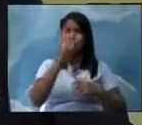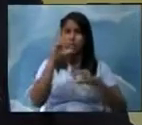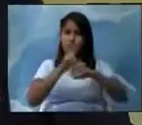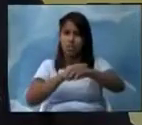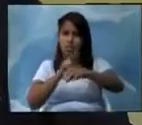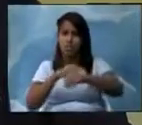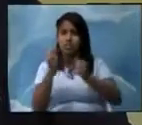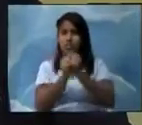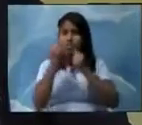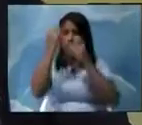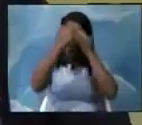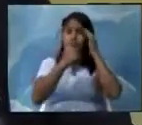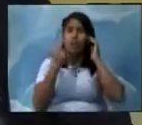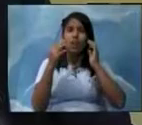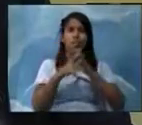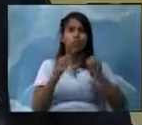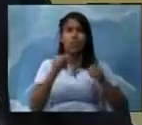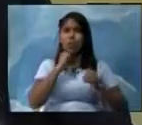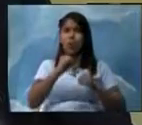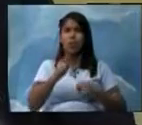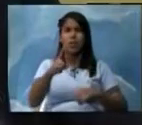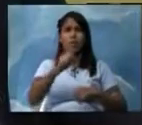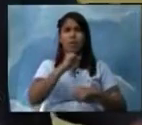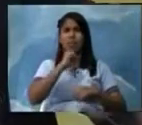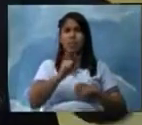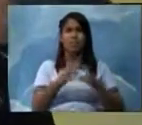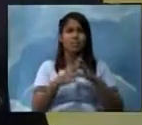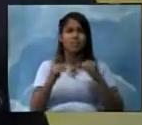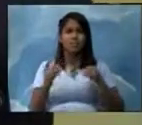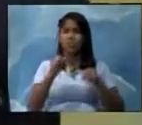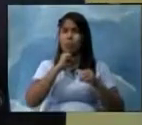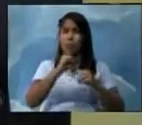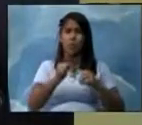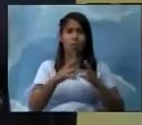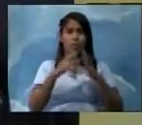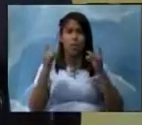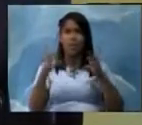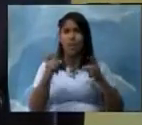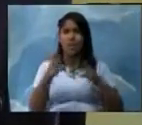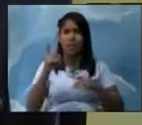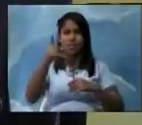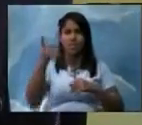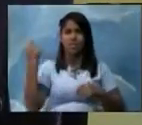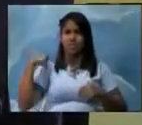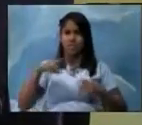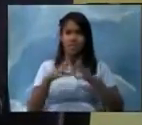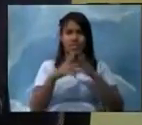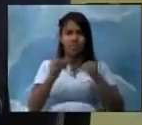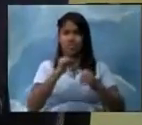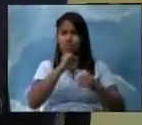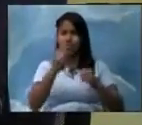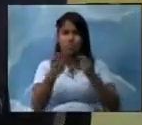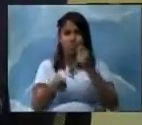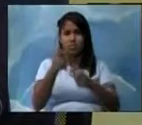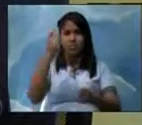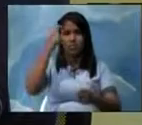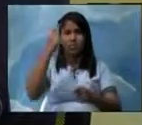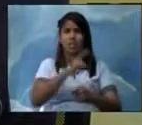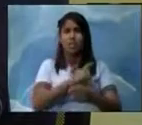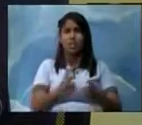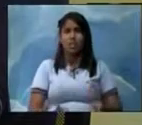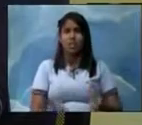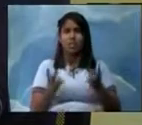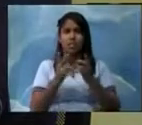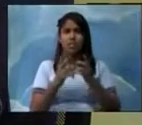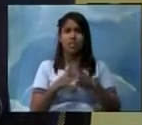médico con cara de Capitán de ese perverso y le dijo usted tiene pocos días de vida